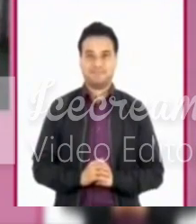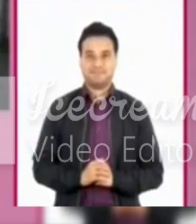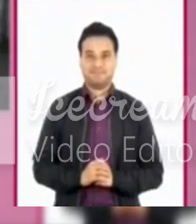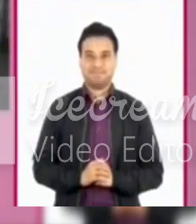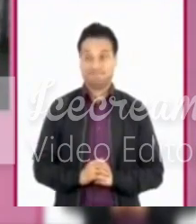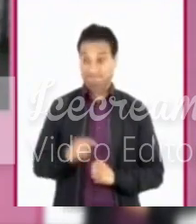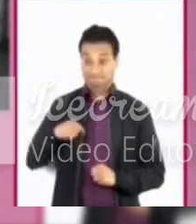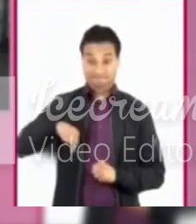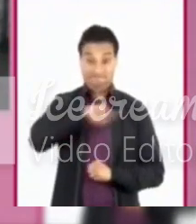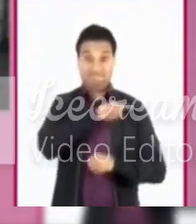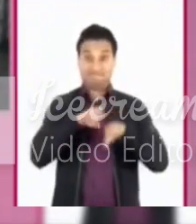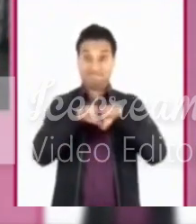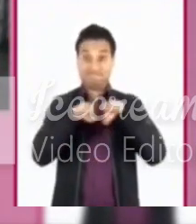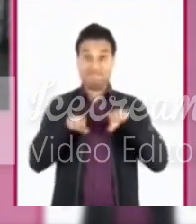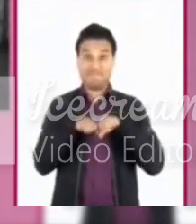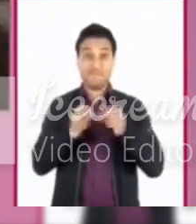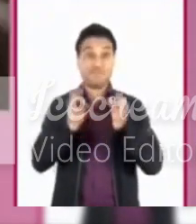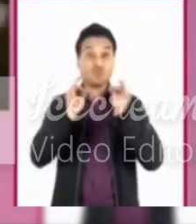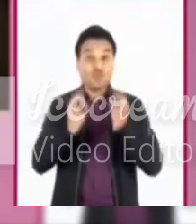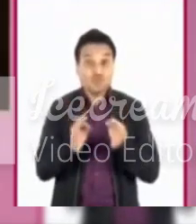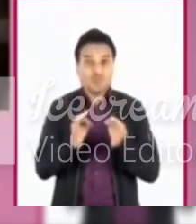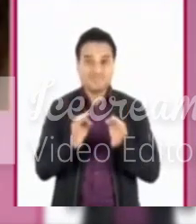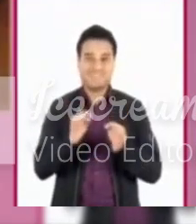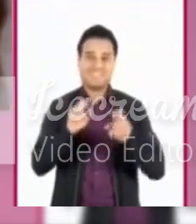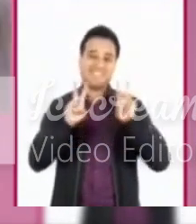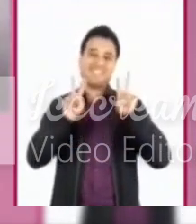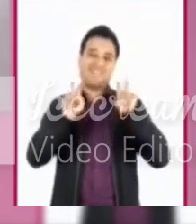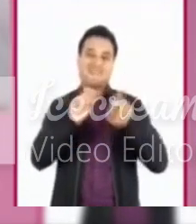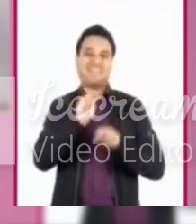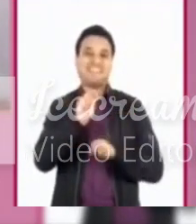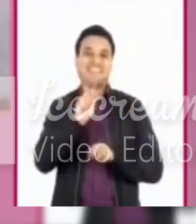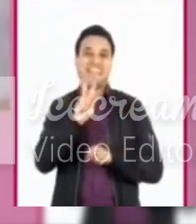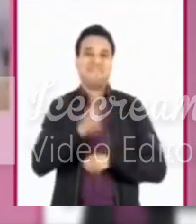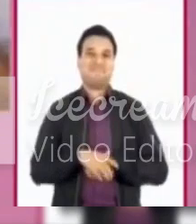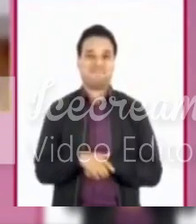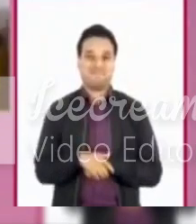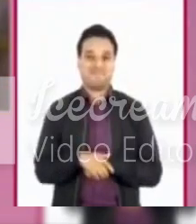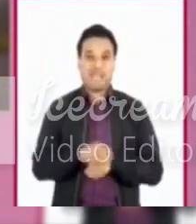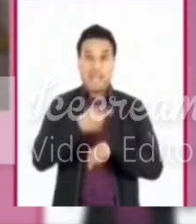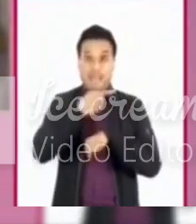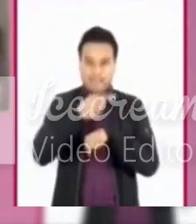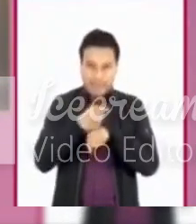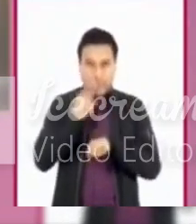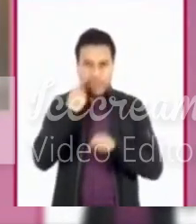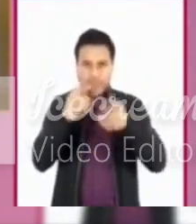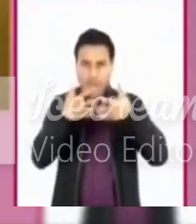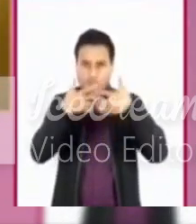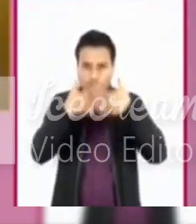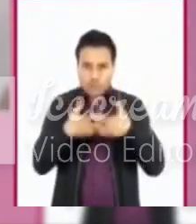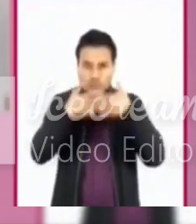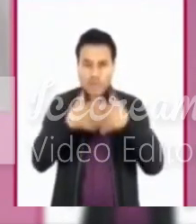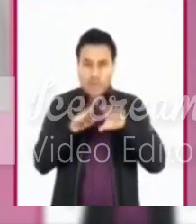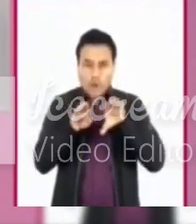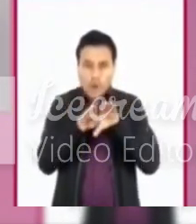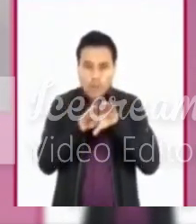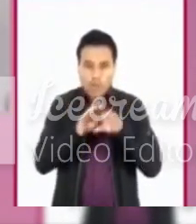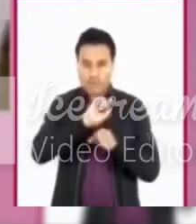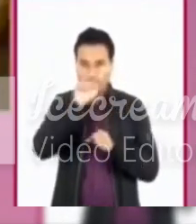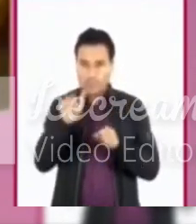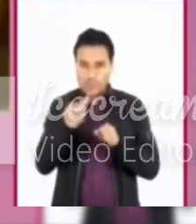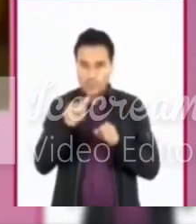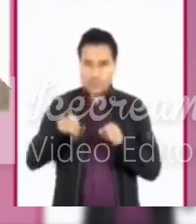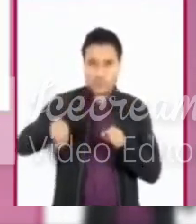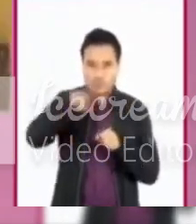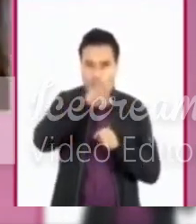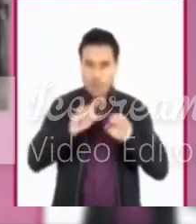A nuestro equipo nos tocó representar una televisión. Primero tuvimos que escribir cómo funciona y luego representarla con movimientos